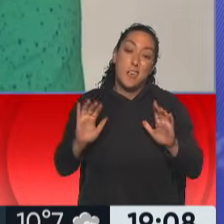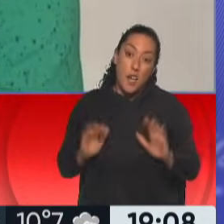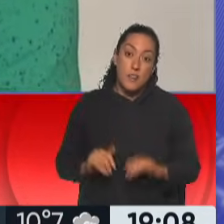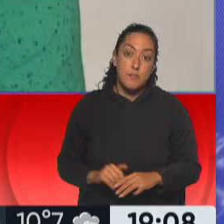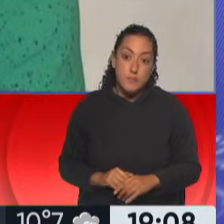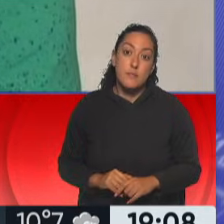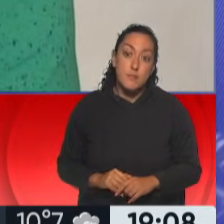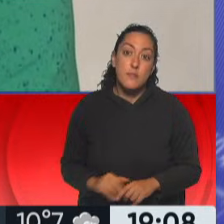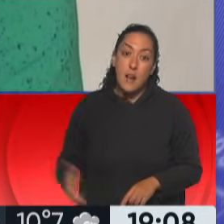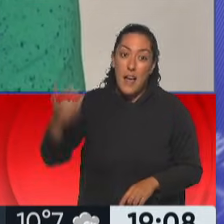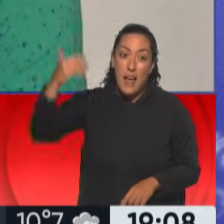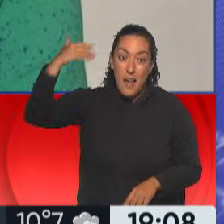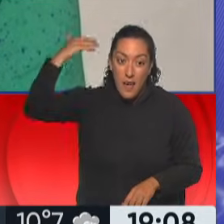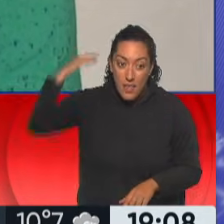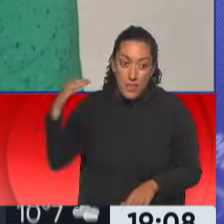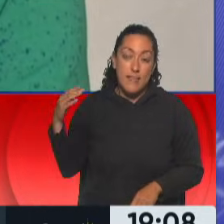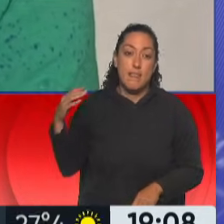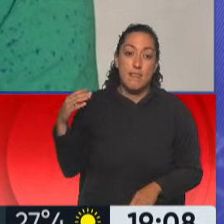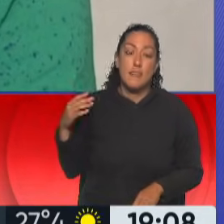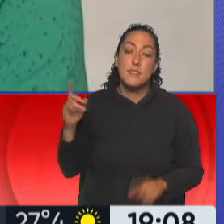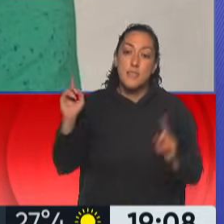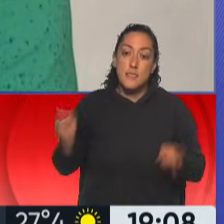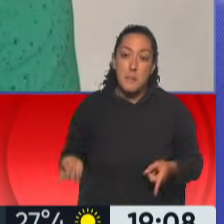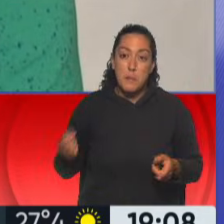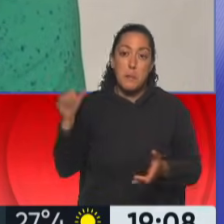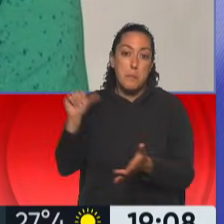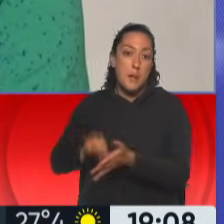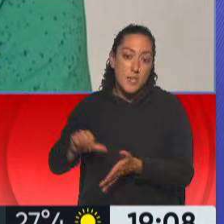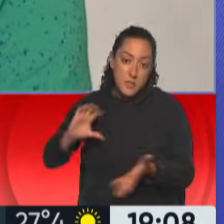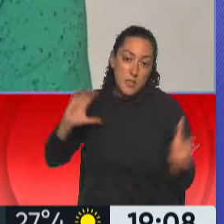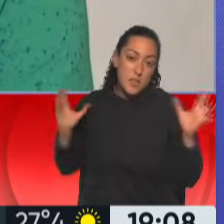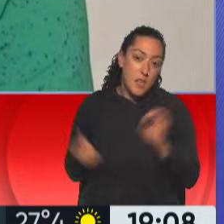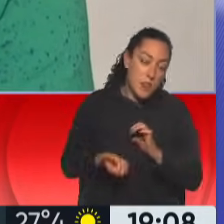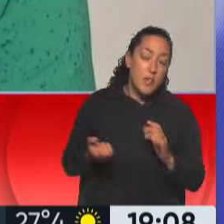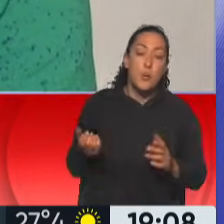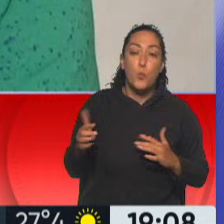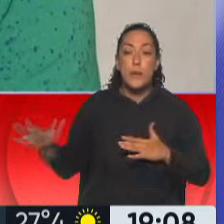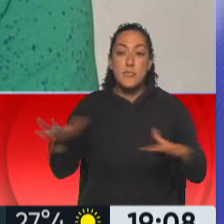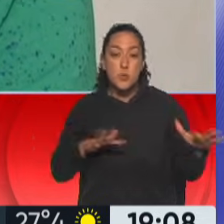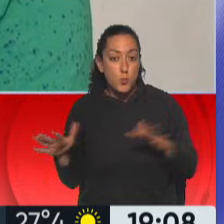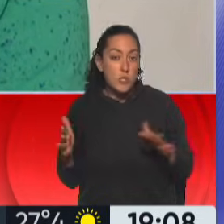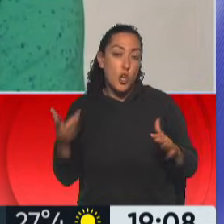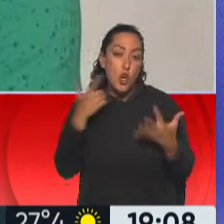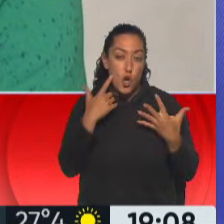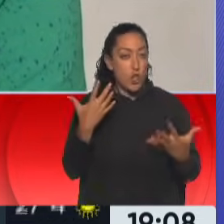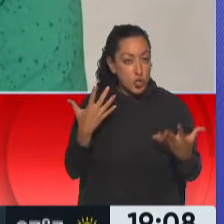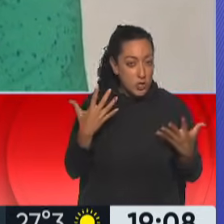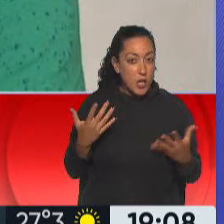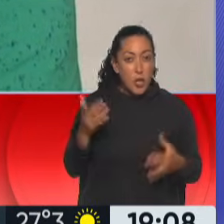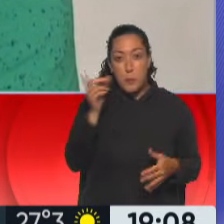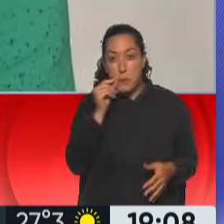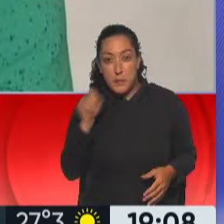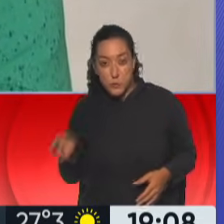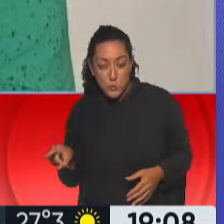Y que en sus años también hizo de las suyas en el país, ¿no? Hay un caso muy nombrado allá donde estaban involucrados